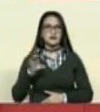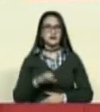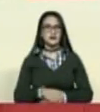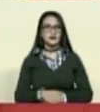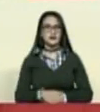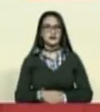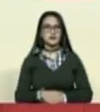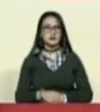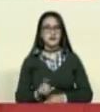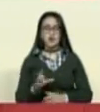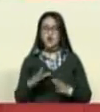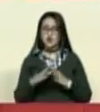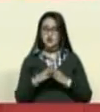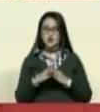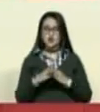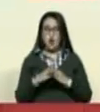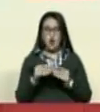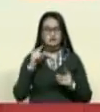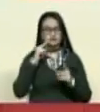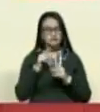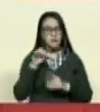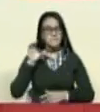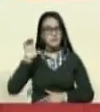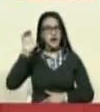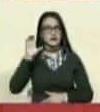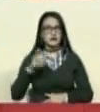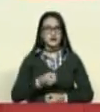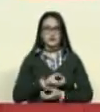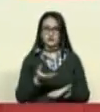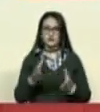dieron todo por nada, no, lo dieron todo por la patria.